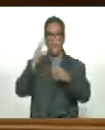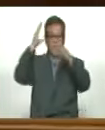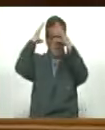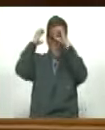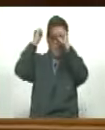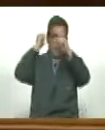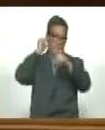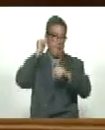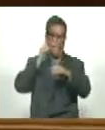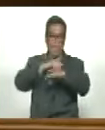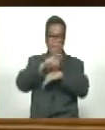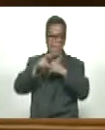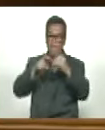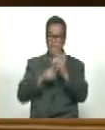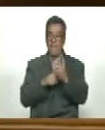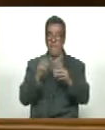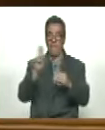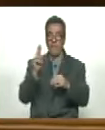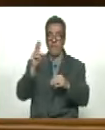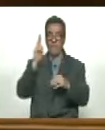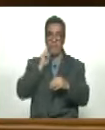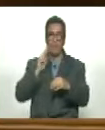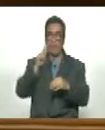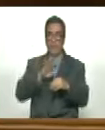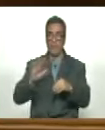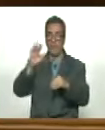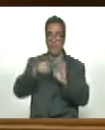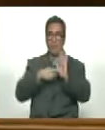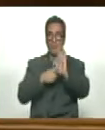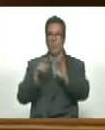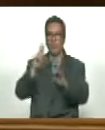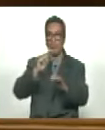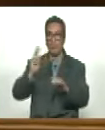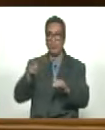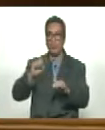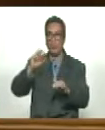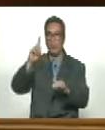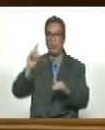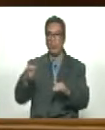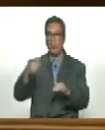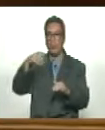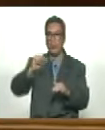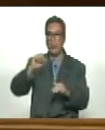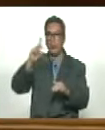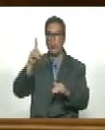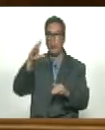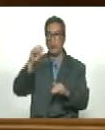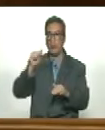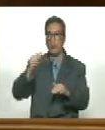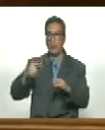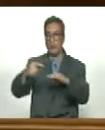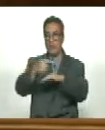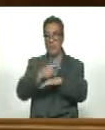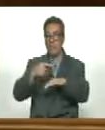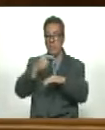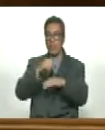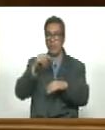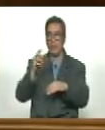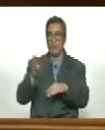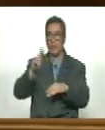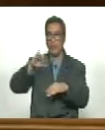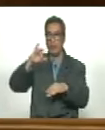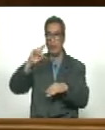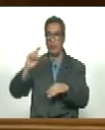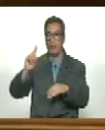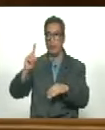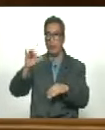embajadora extraordinaria y plenipotenciaria de la República Bolivariana de Venezuela ante la República de Uganda, concurrente ante el Gobierno de la República de Burundi y